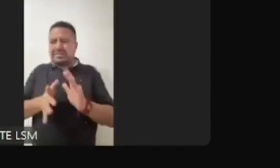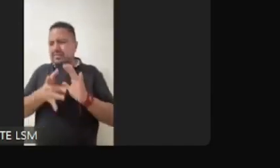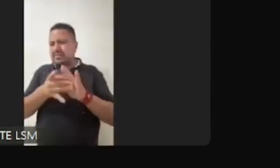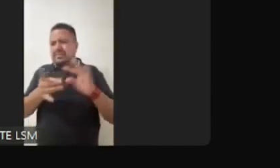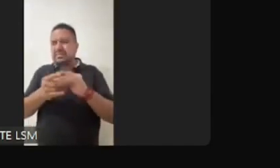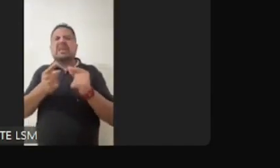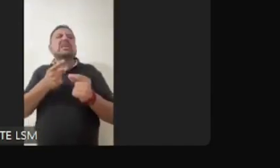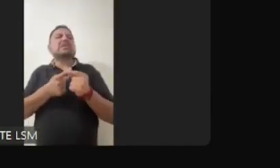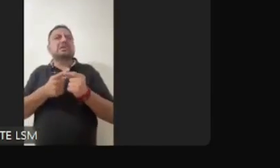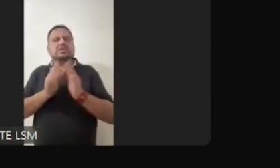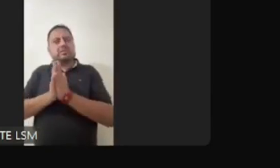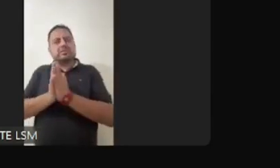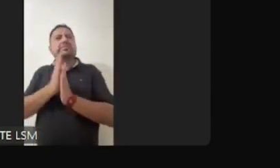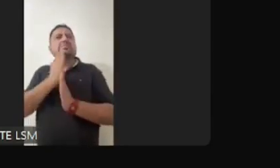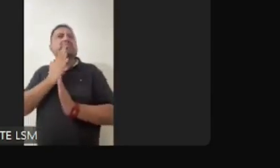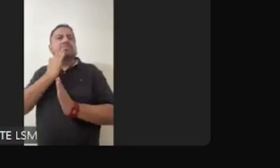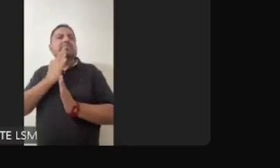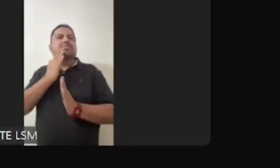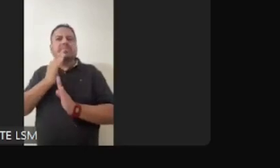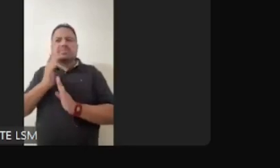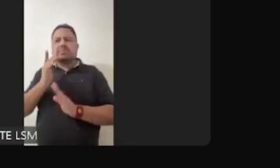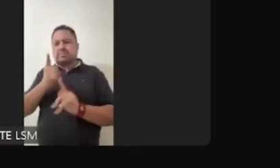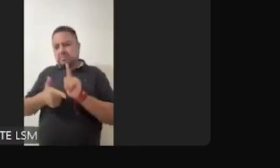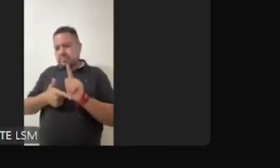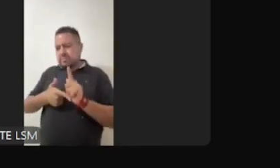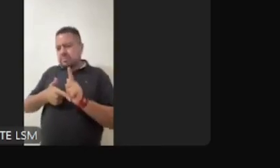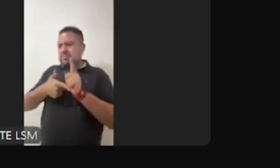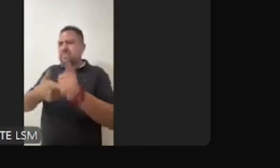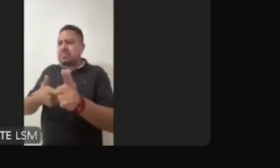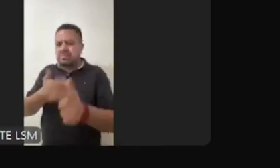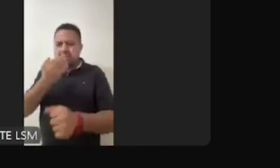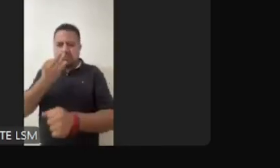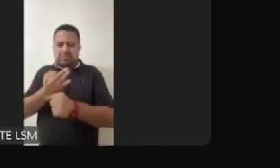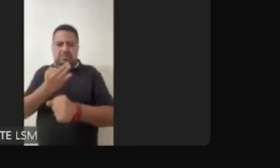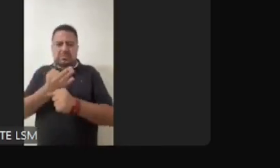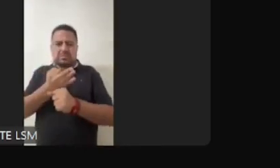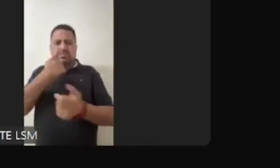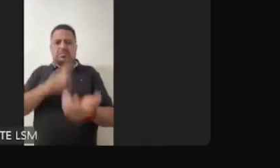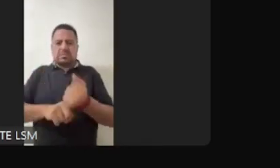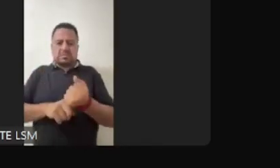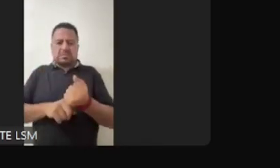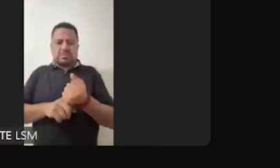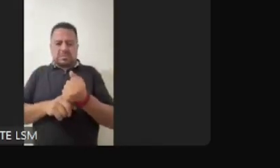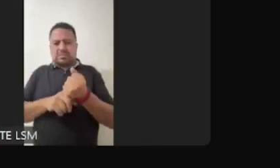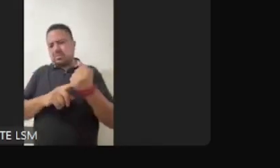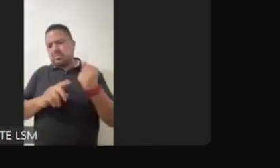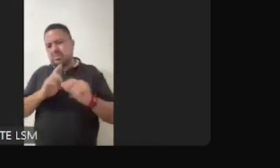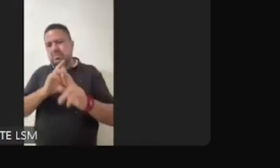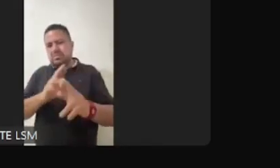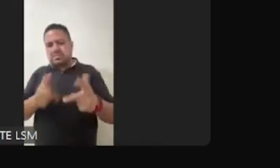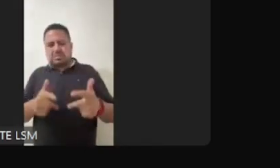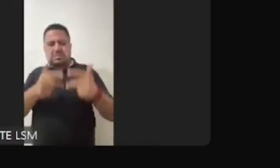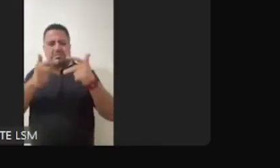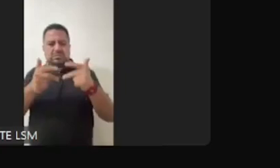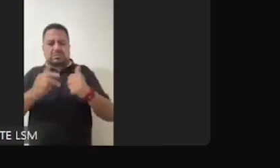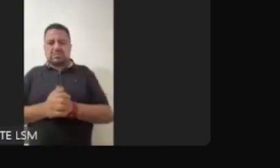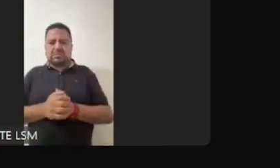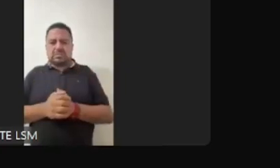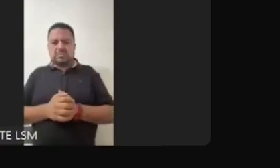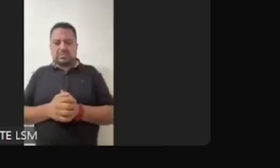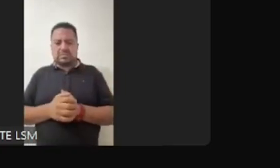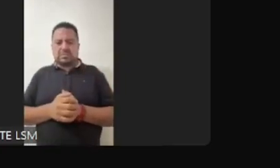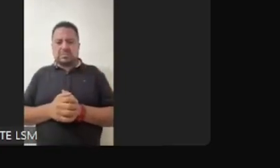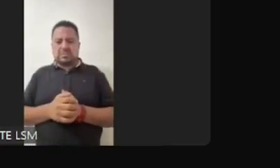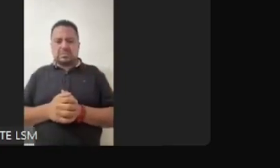quienes Solicito amablemente den continuidad a sesión de este